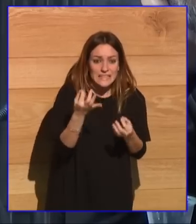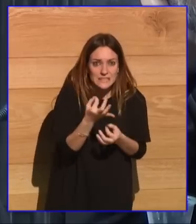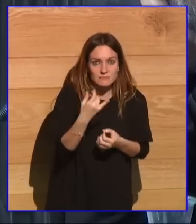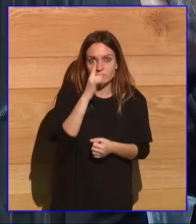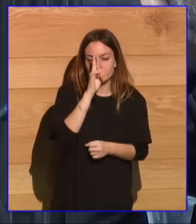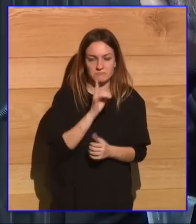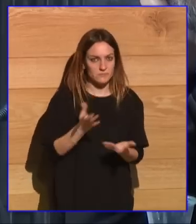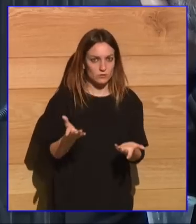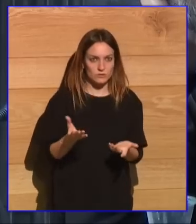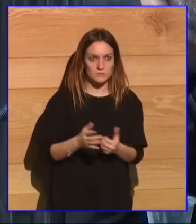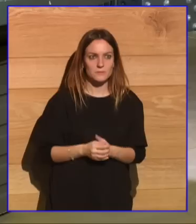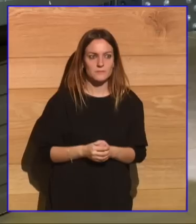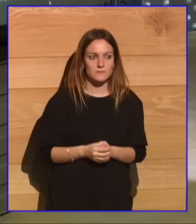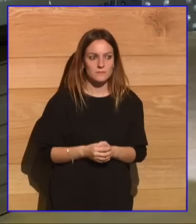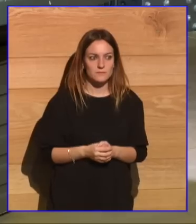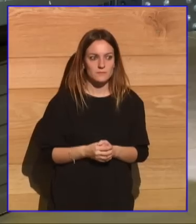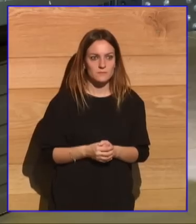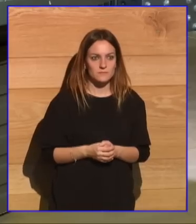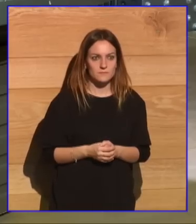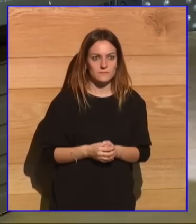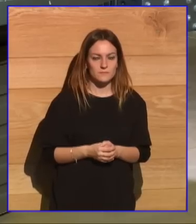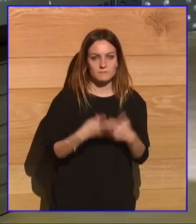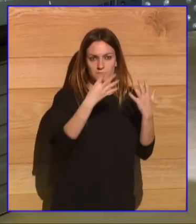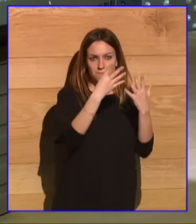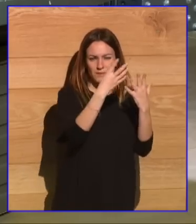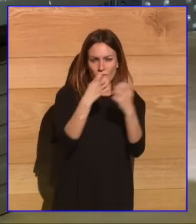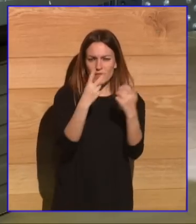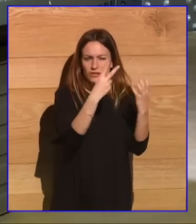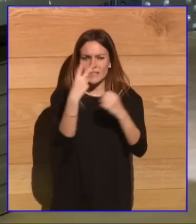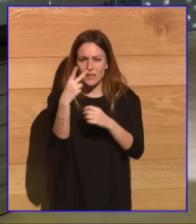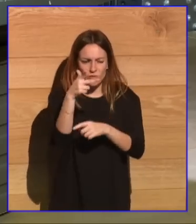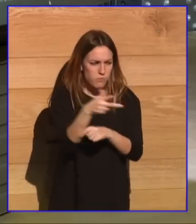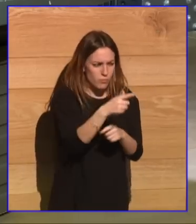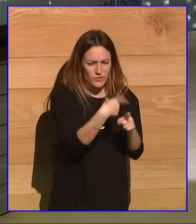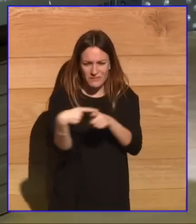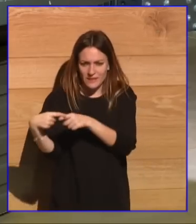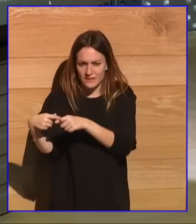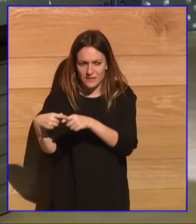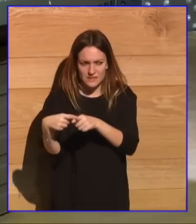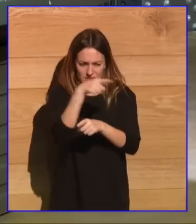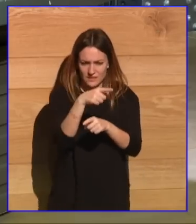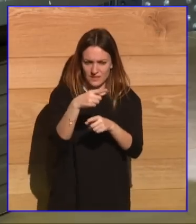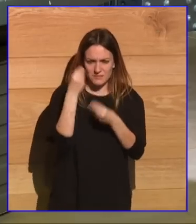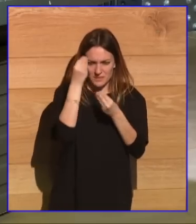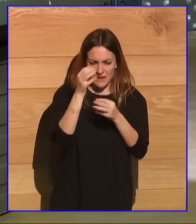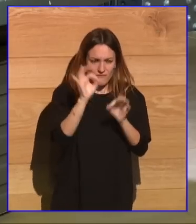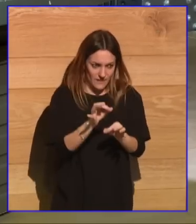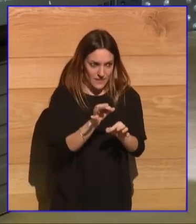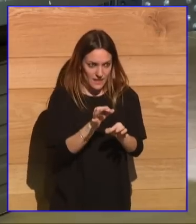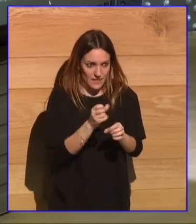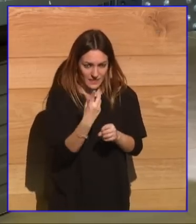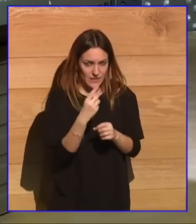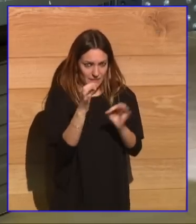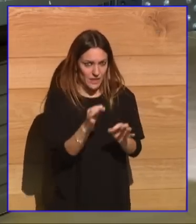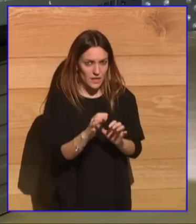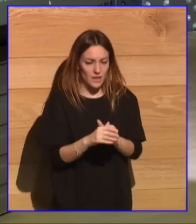idea. Perdona, Juan, 972 planos lo has dicho a la limón, ¿no? Tranquilízame con esto. Yo tendría que haberse cubierto